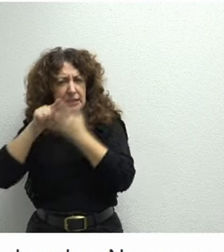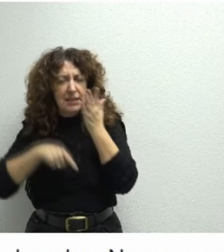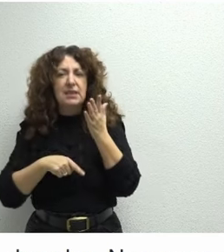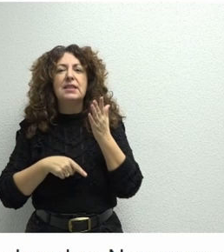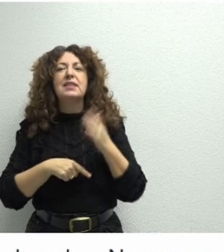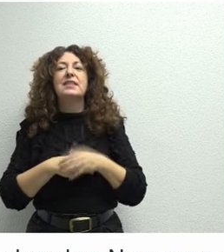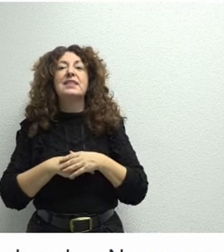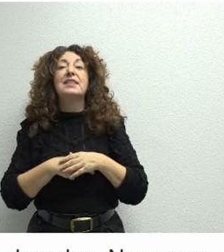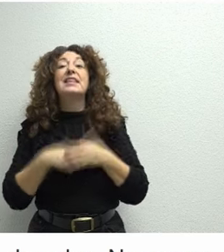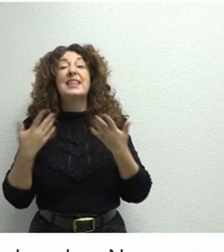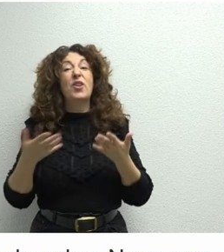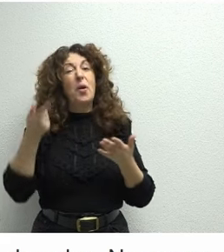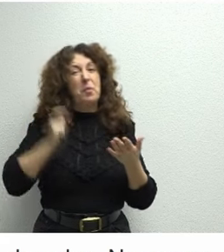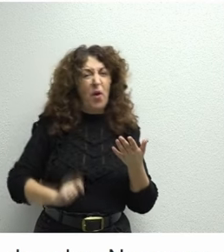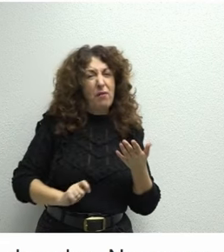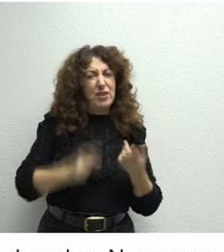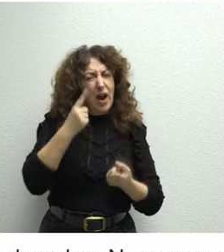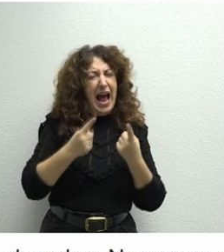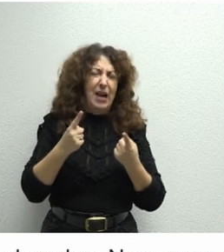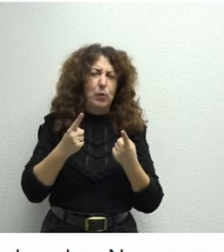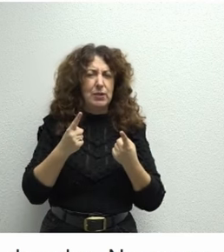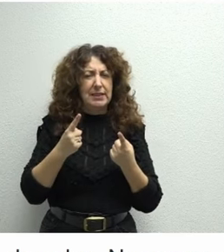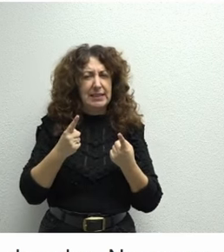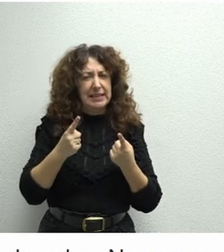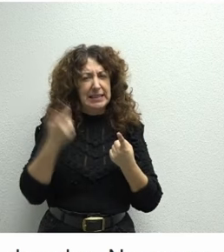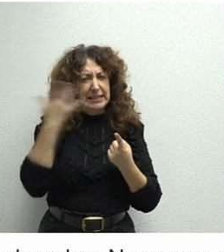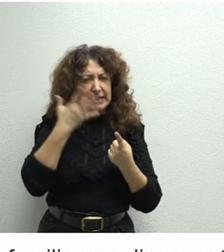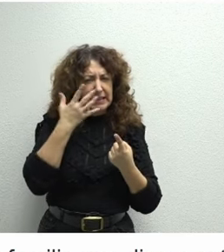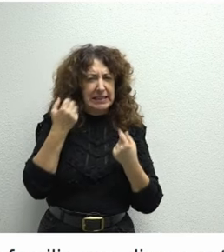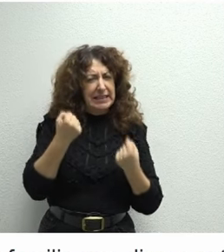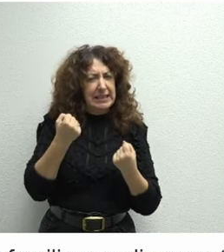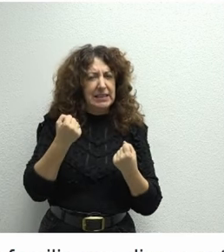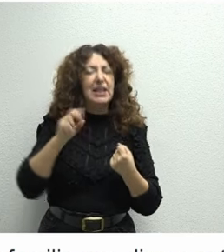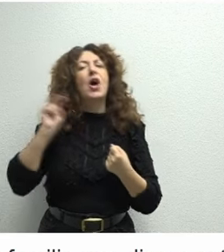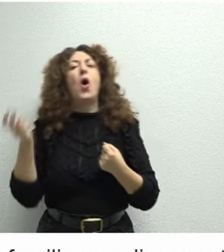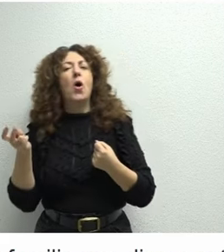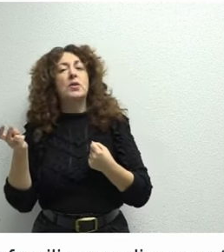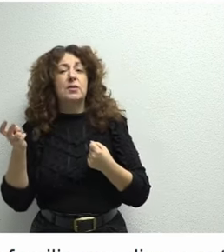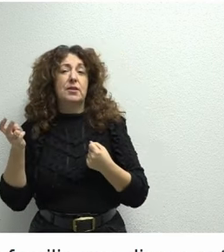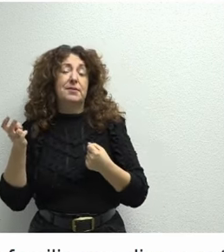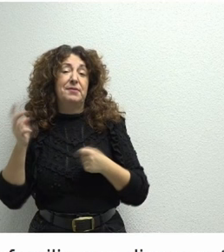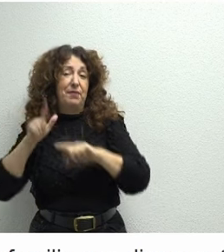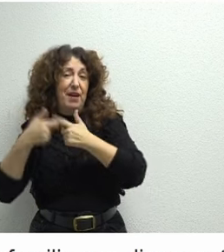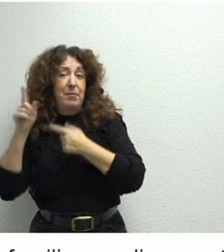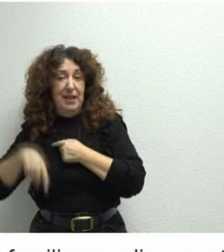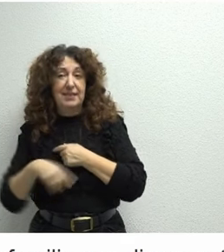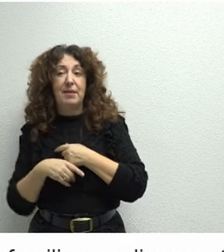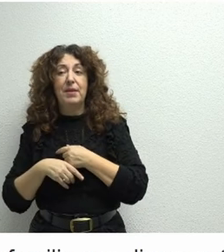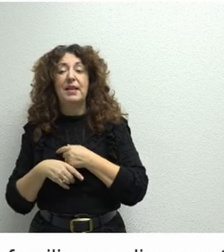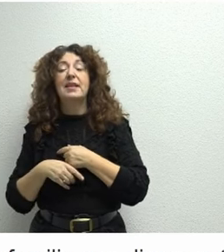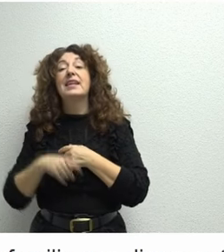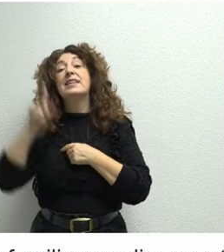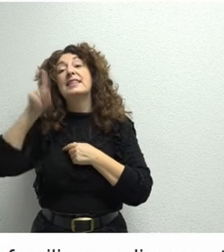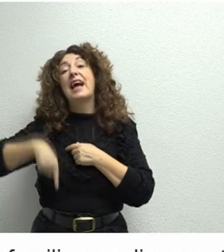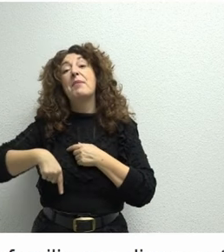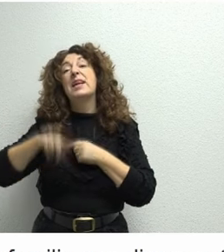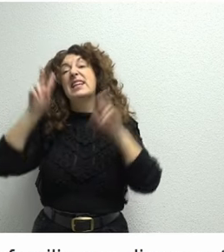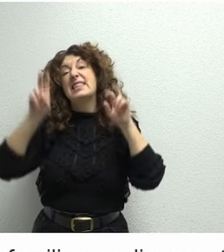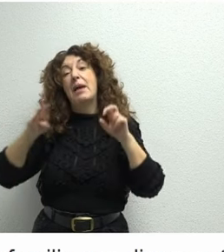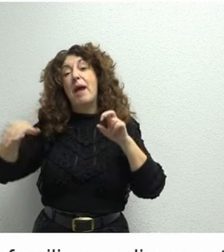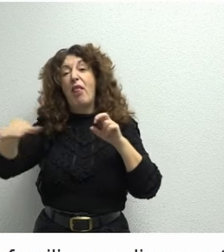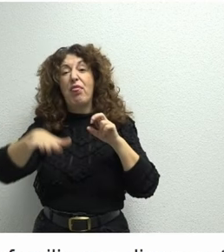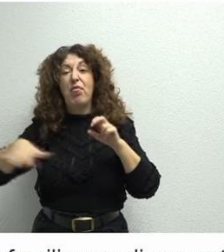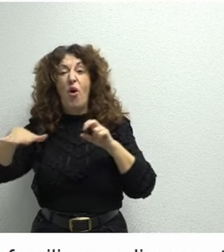profesionales que evidentemente también puede haber resistencias no pero bueno y el tema de la cenifica que bueno que entendemos que es un tema bueno de